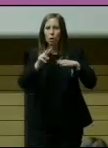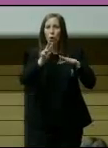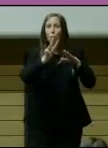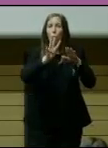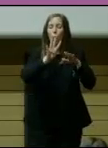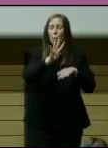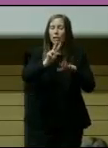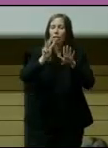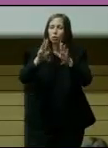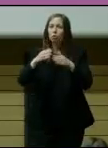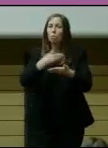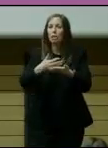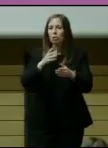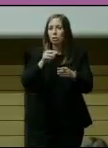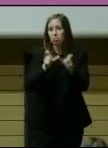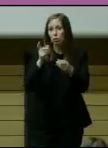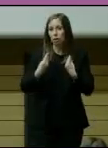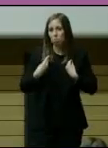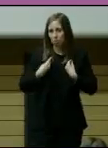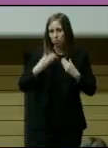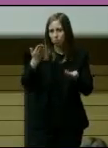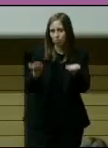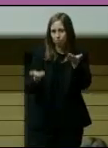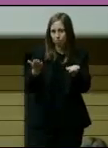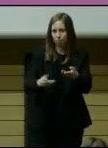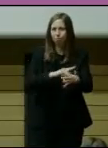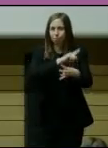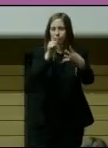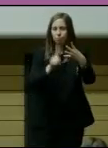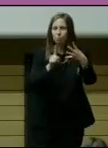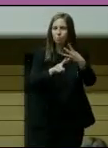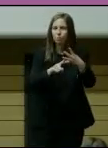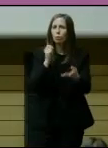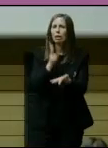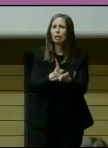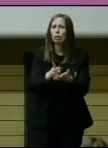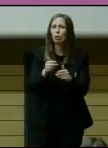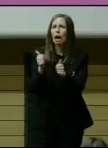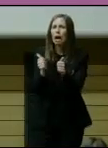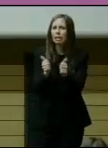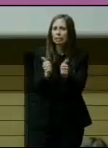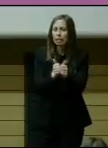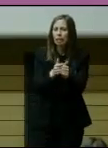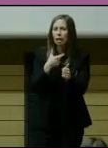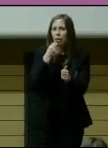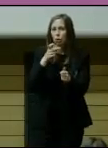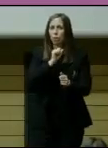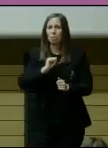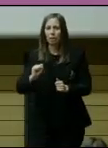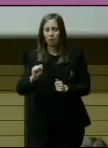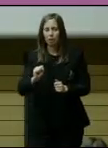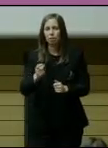millones de habitantes. Y el otro, pues claro, tenemos una poderosa red asistencial de atención a las drogodependencias, que no nos va a